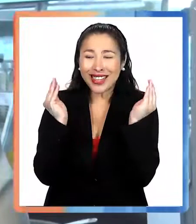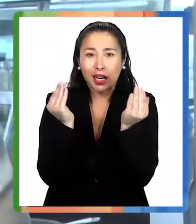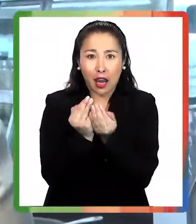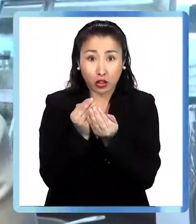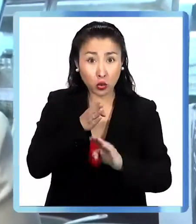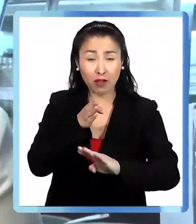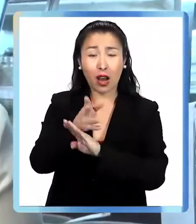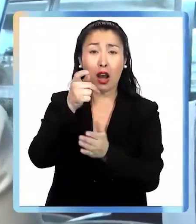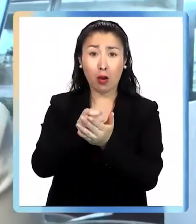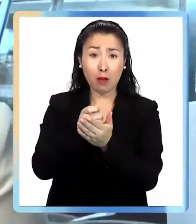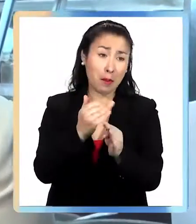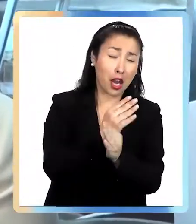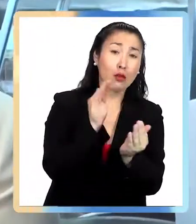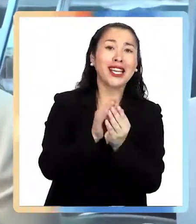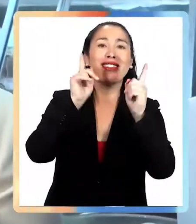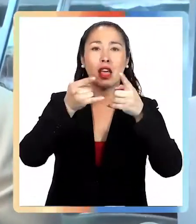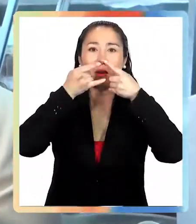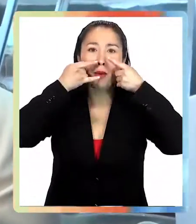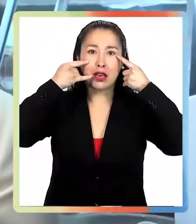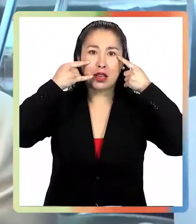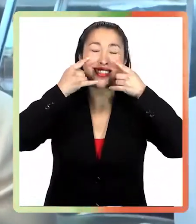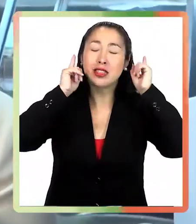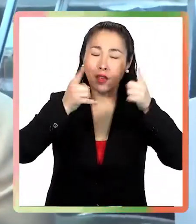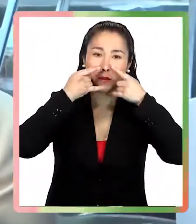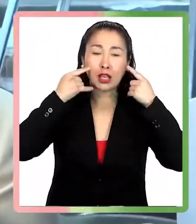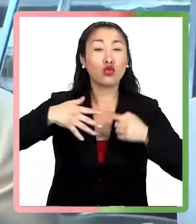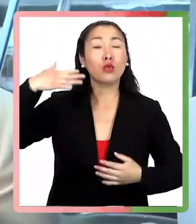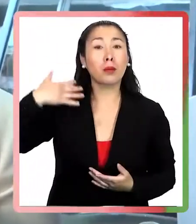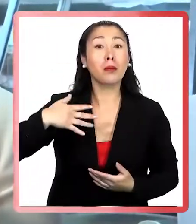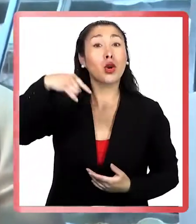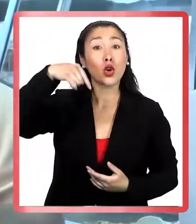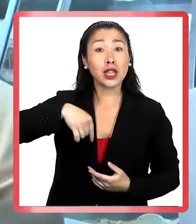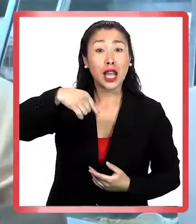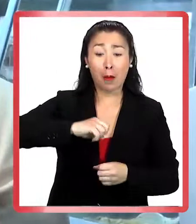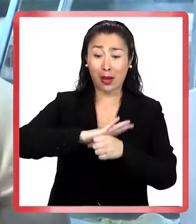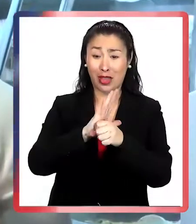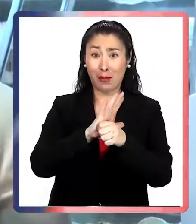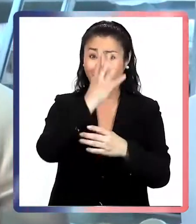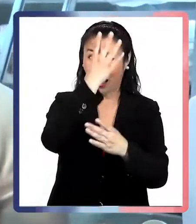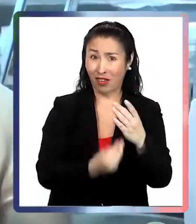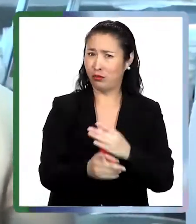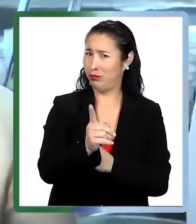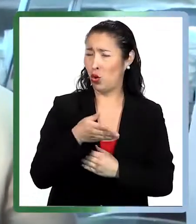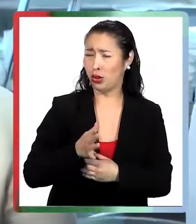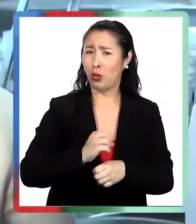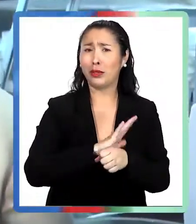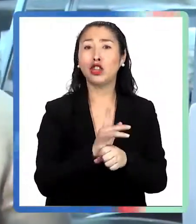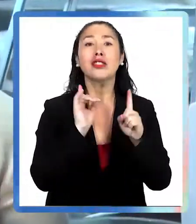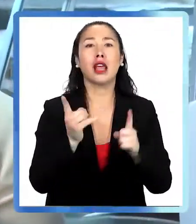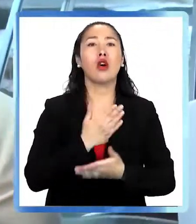comprar al terminal pesquero tienen que traer su mascarilla, súper importante porque hoy día, como les dije, la pandemia no se ha retirado y por lo tanto las